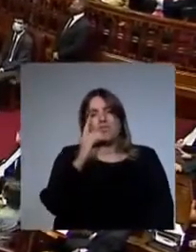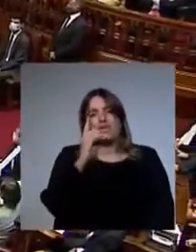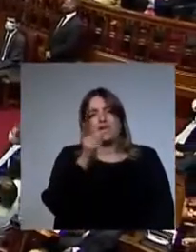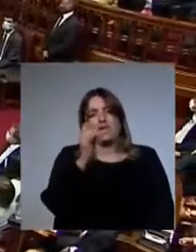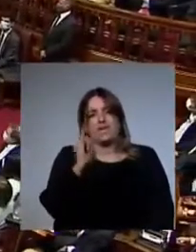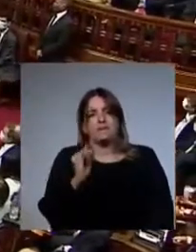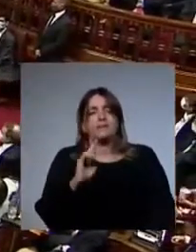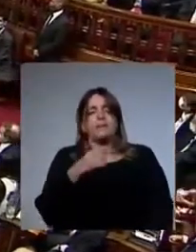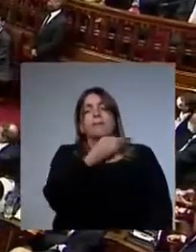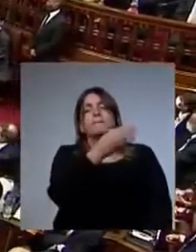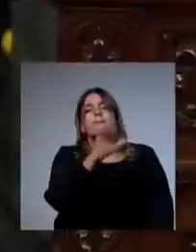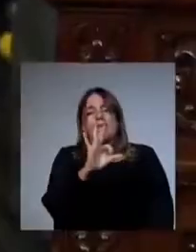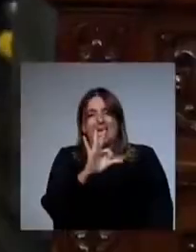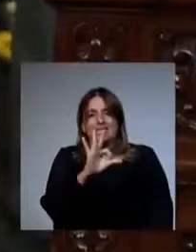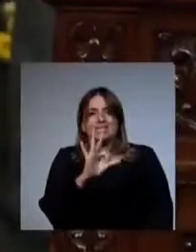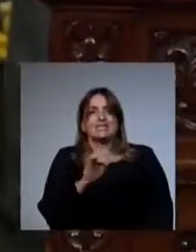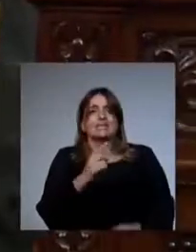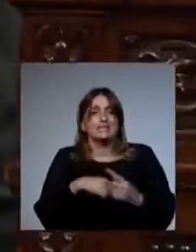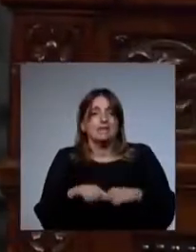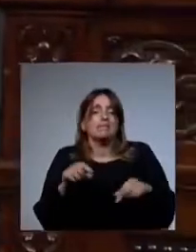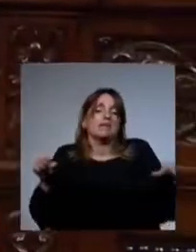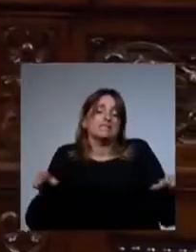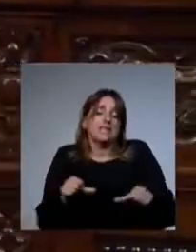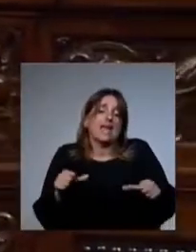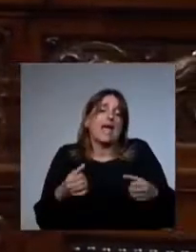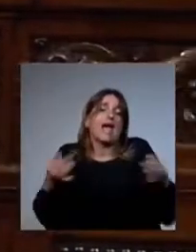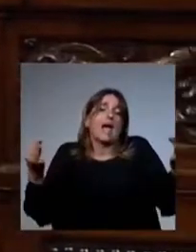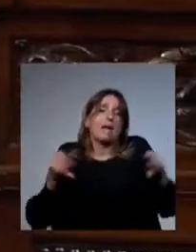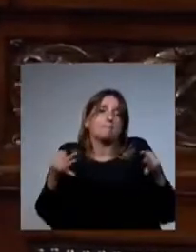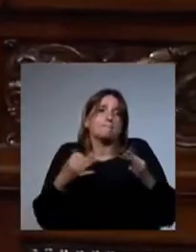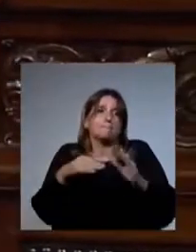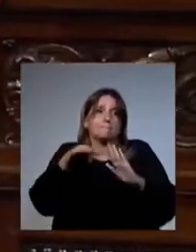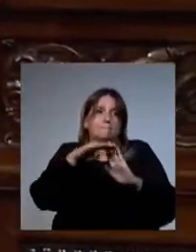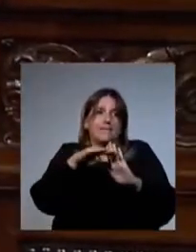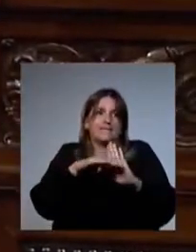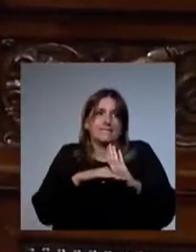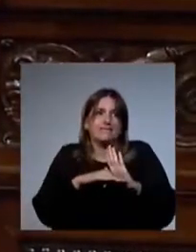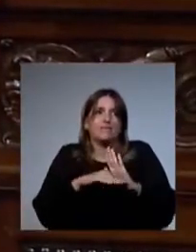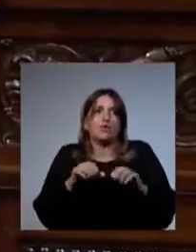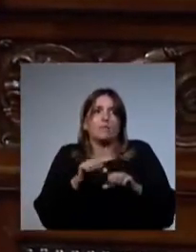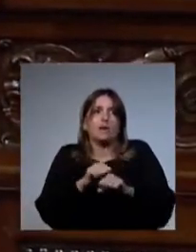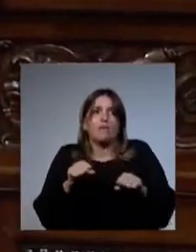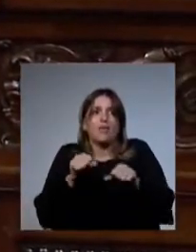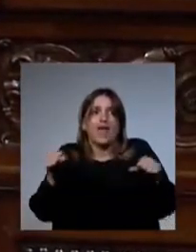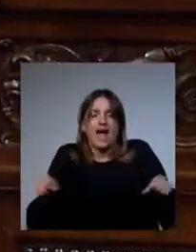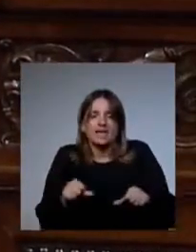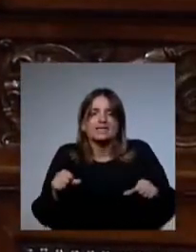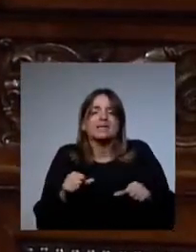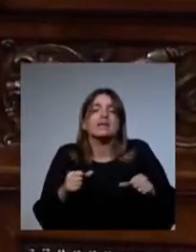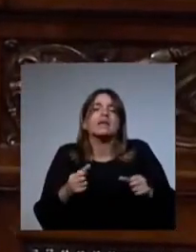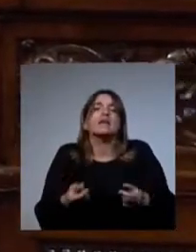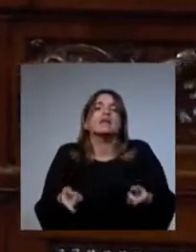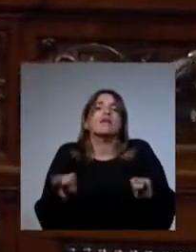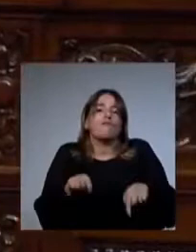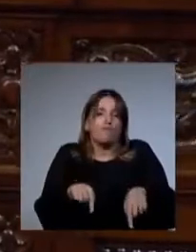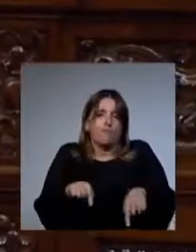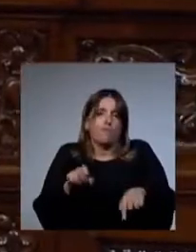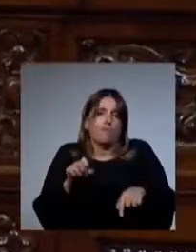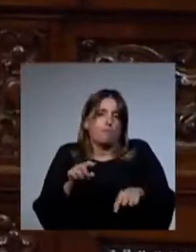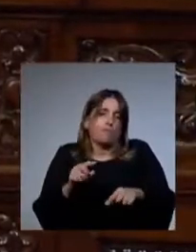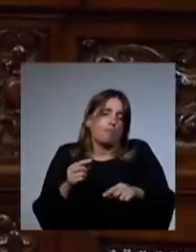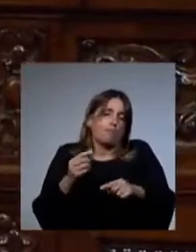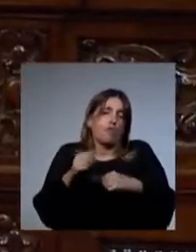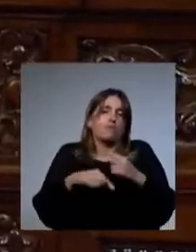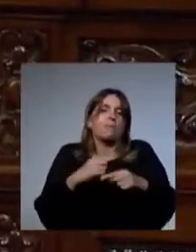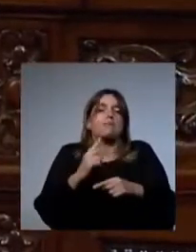BPS, y se establecerán medidas específicas para integrar y reincorporar a los monotributistas.